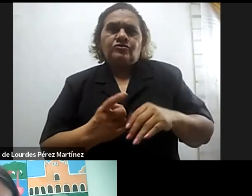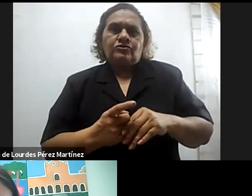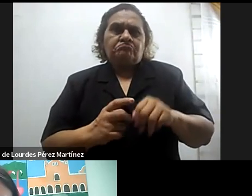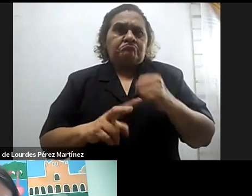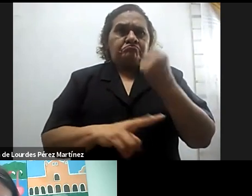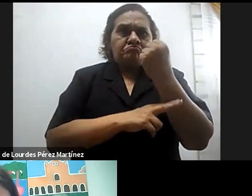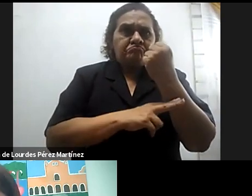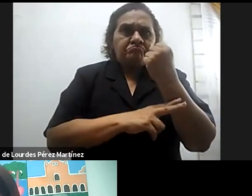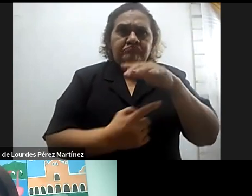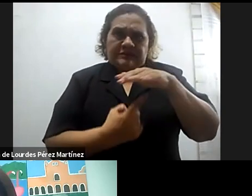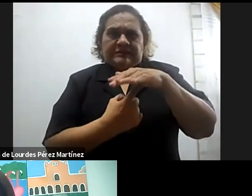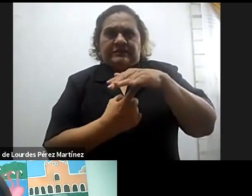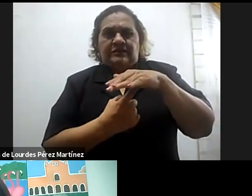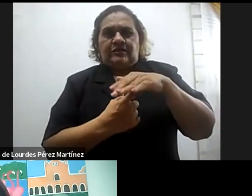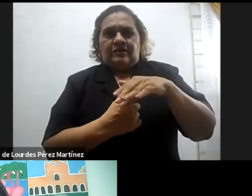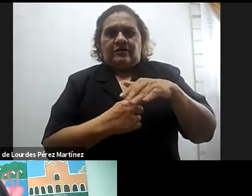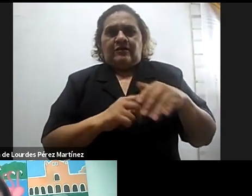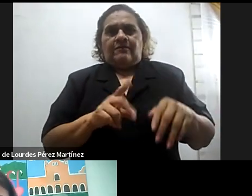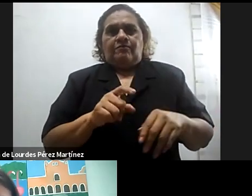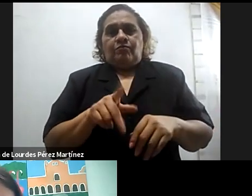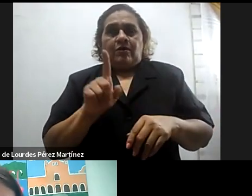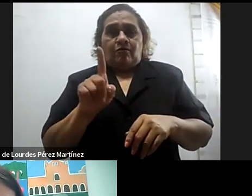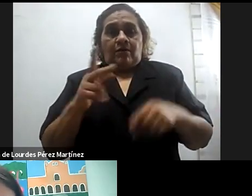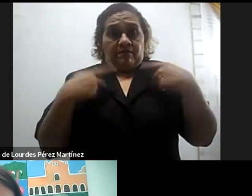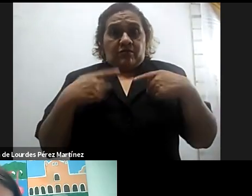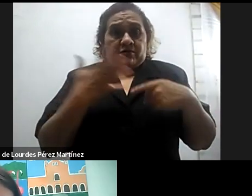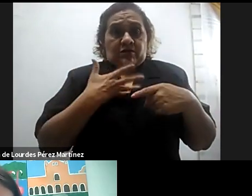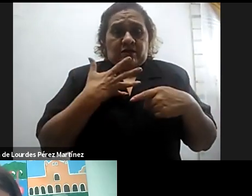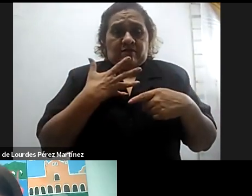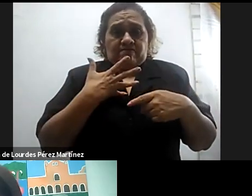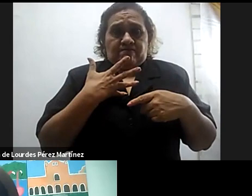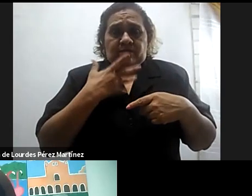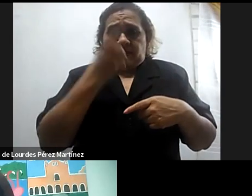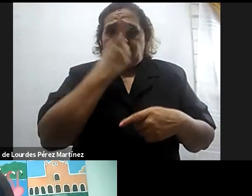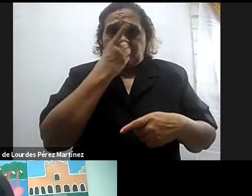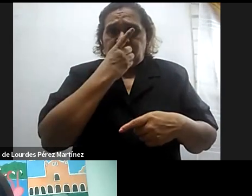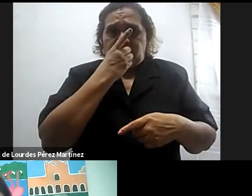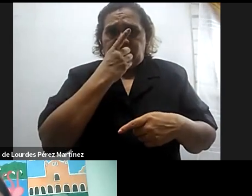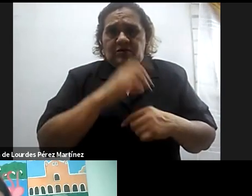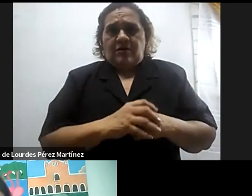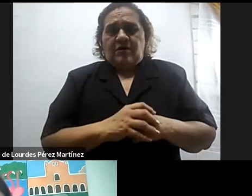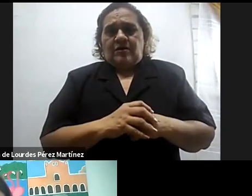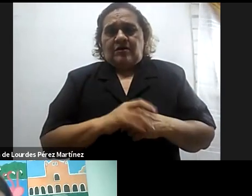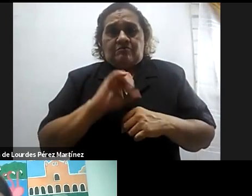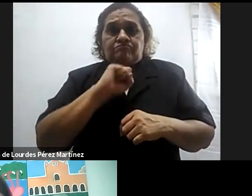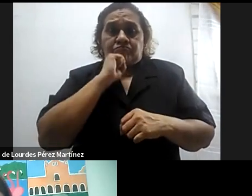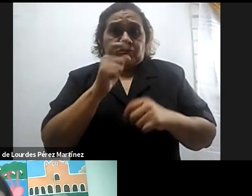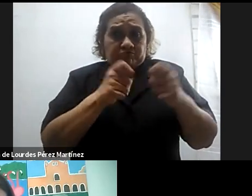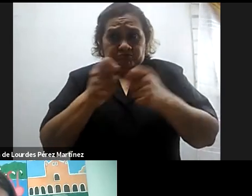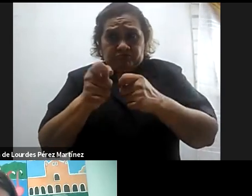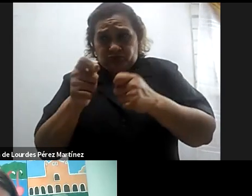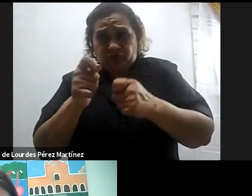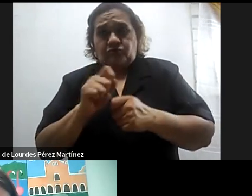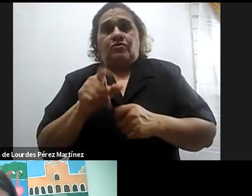una astilla, que es lo más natural. Para una persona que vive con diabetes, sobre todo con diabetes descontrolada, que ya tiene un proceso